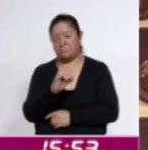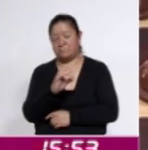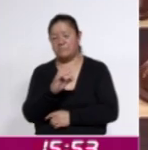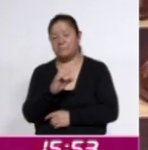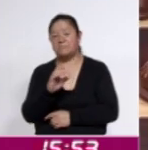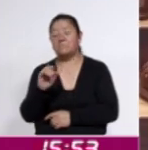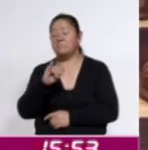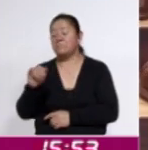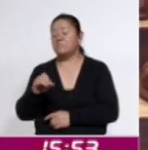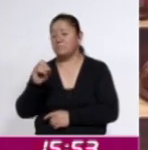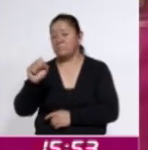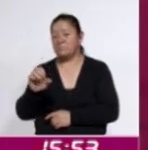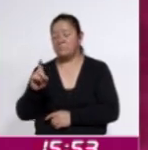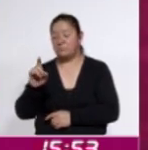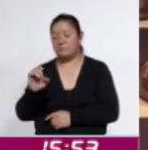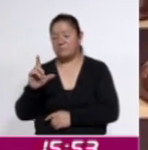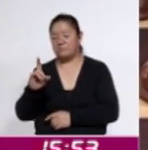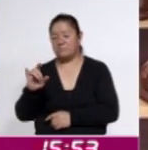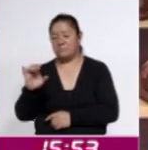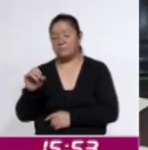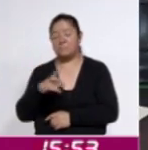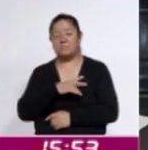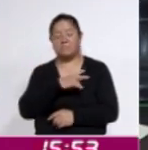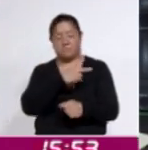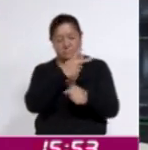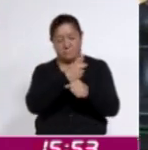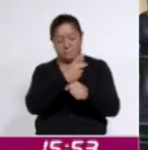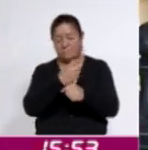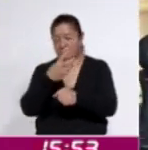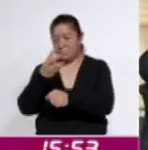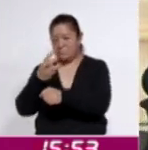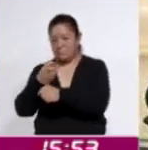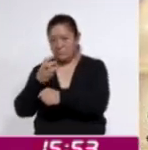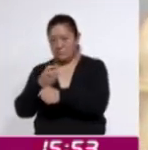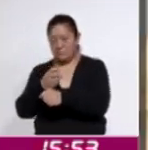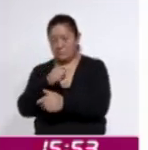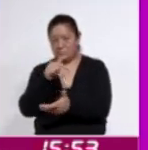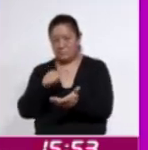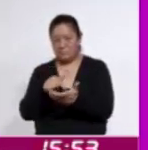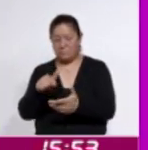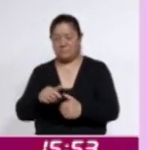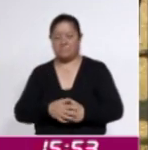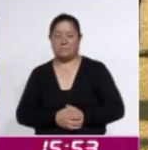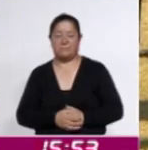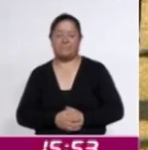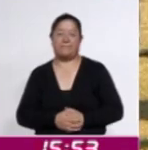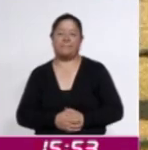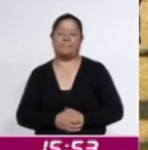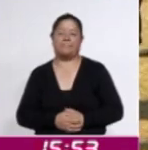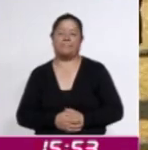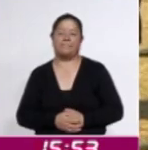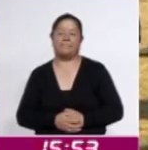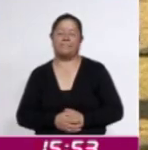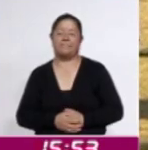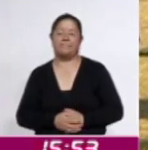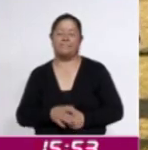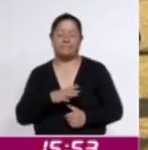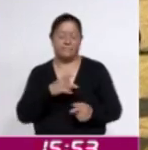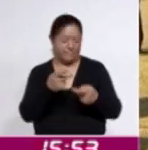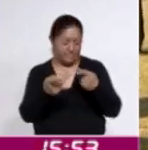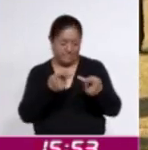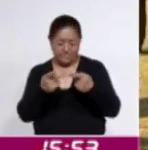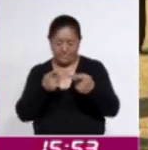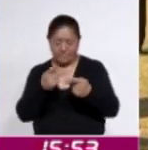Dios de Tlaxcala que culminaron en la segunda y tercera posición respectivamente. Y como parte de la preparación para el